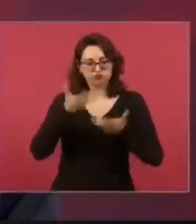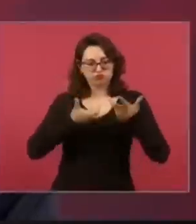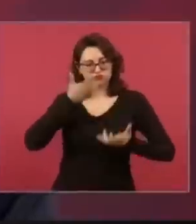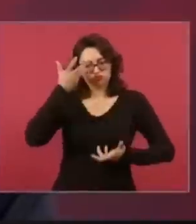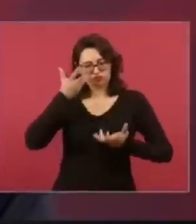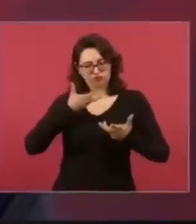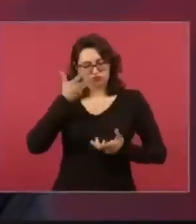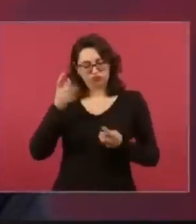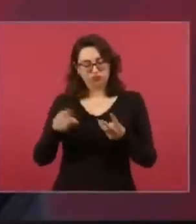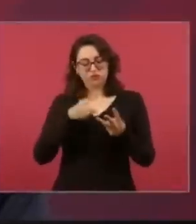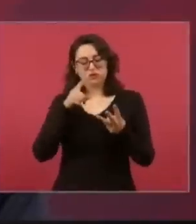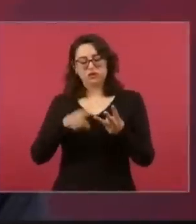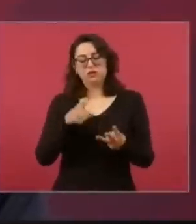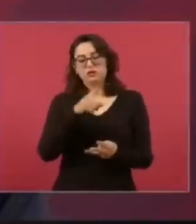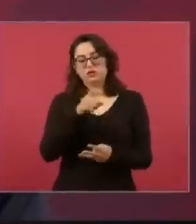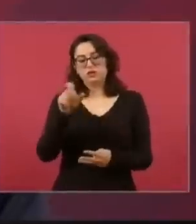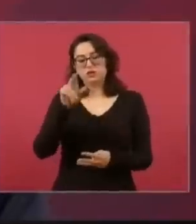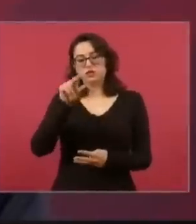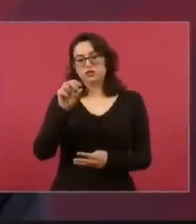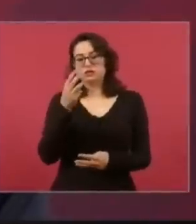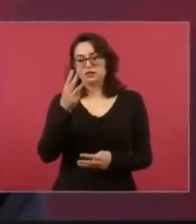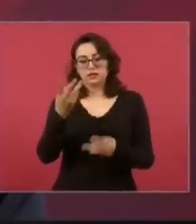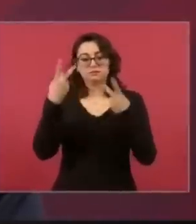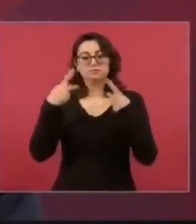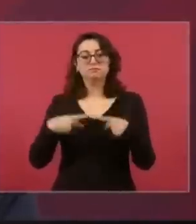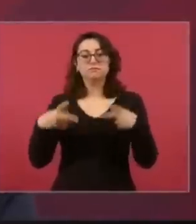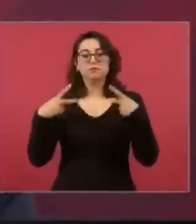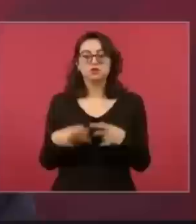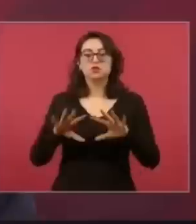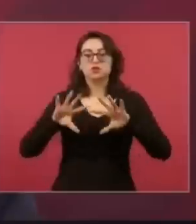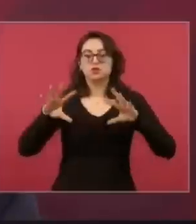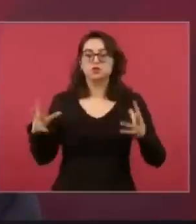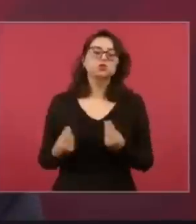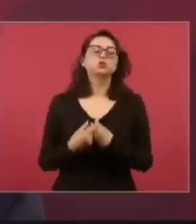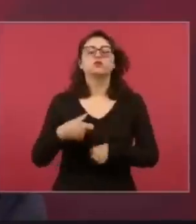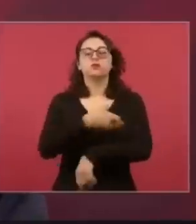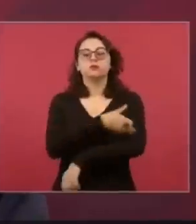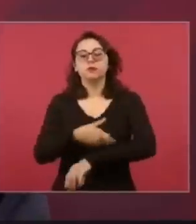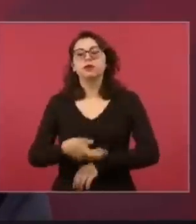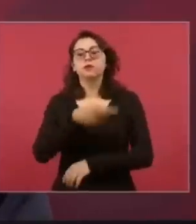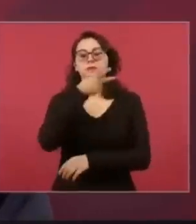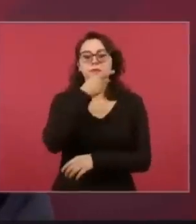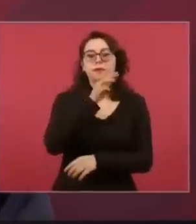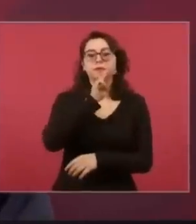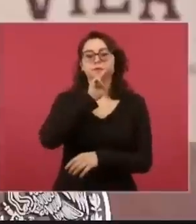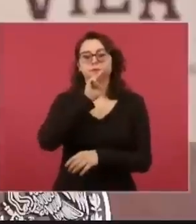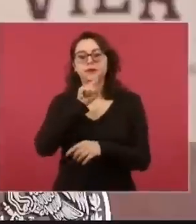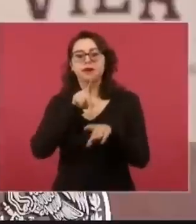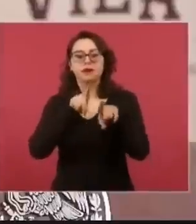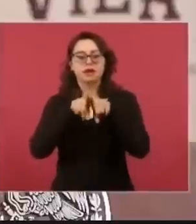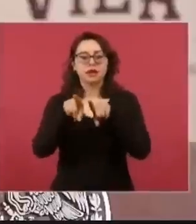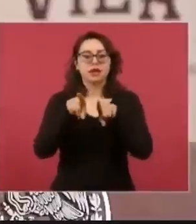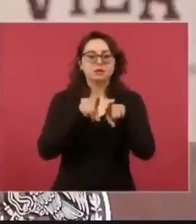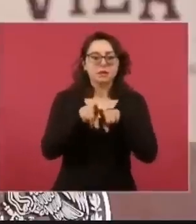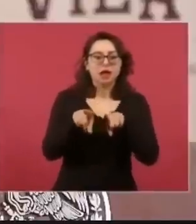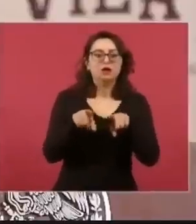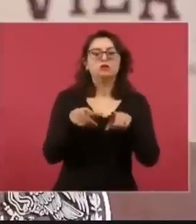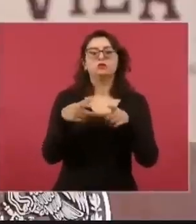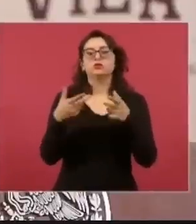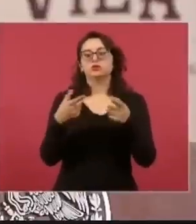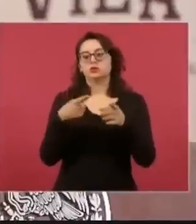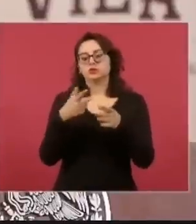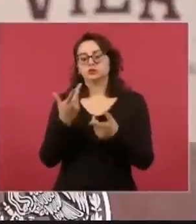a 783 personas que comprenden a padres madres de familia hermanos de niños lesionados y fallecidos